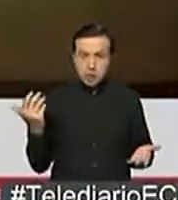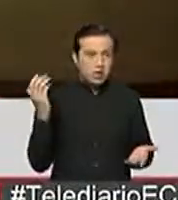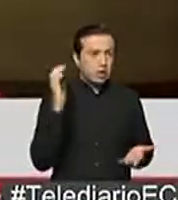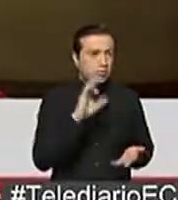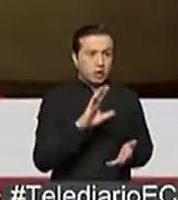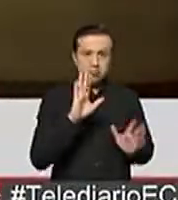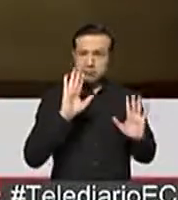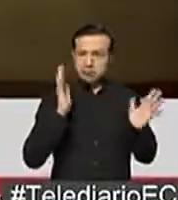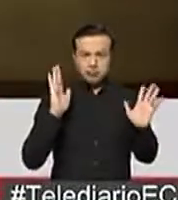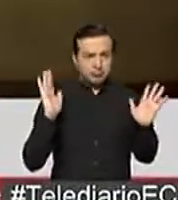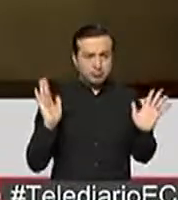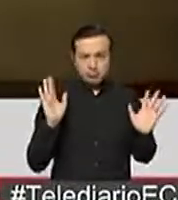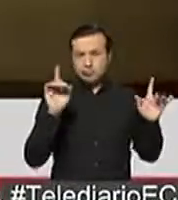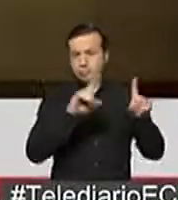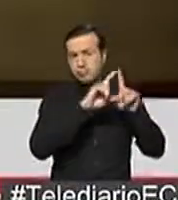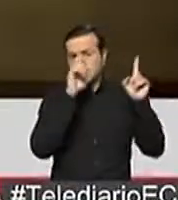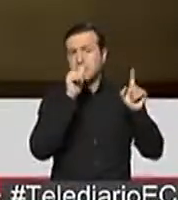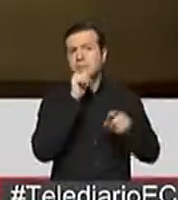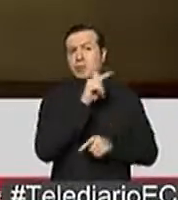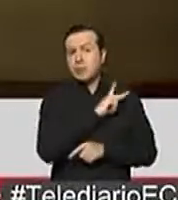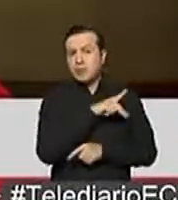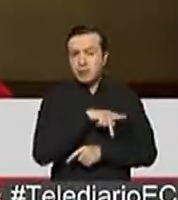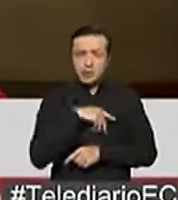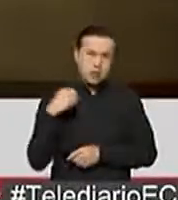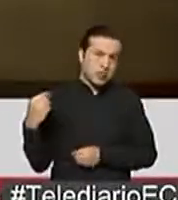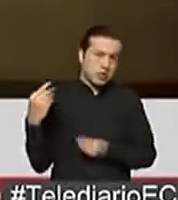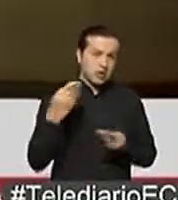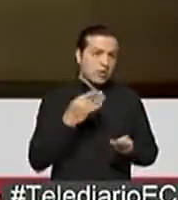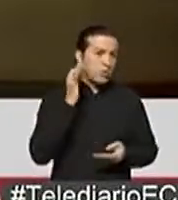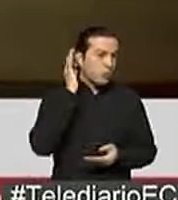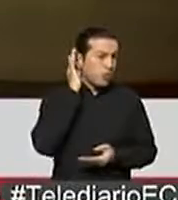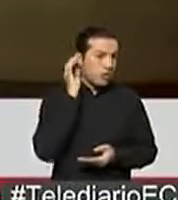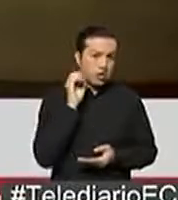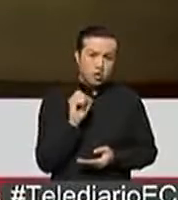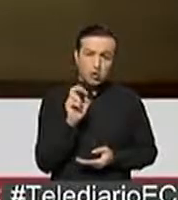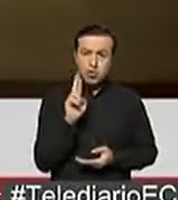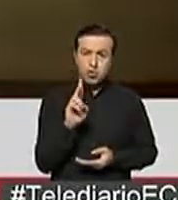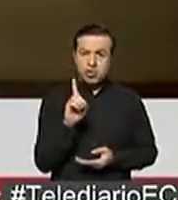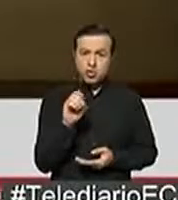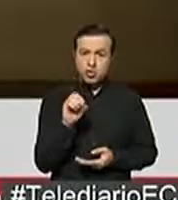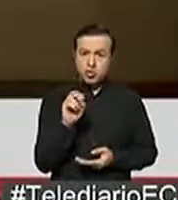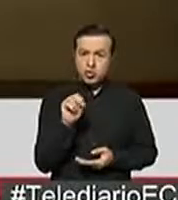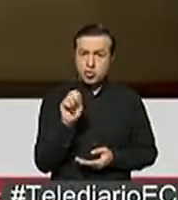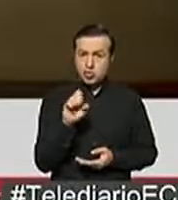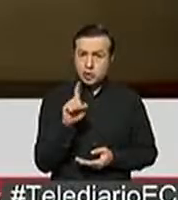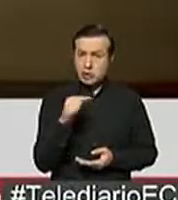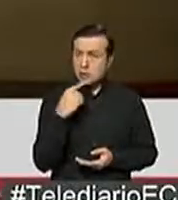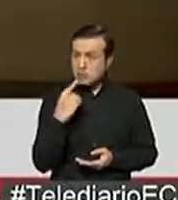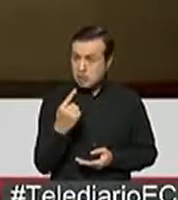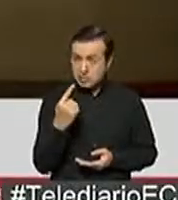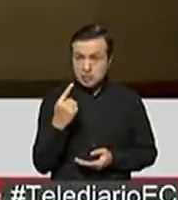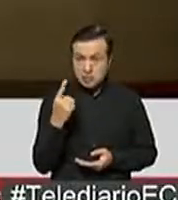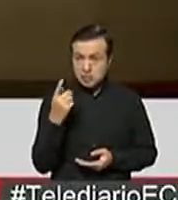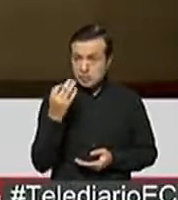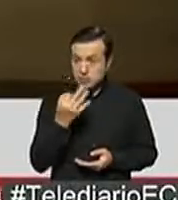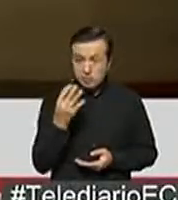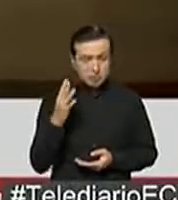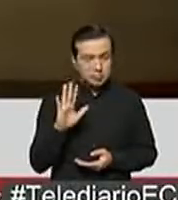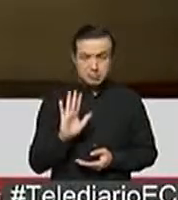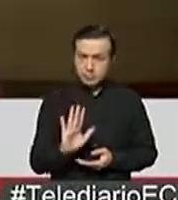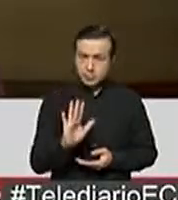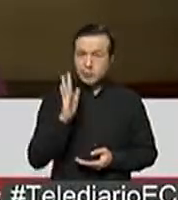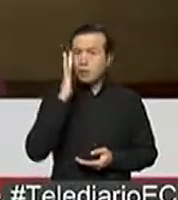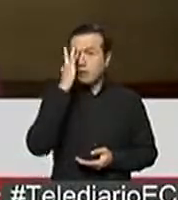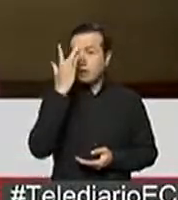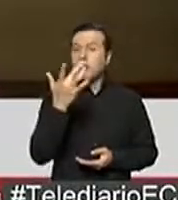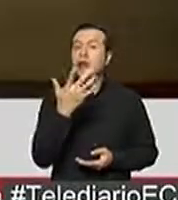naturaleza a ninguna empresa privada, como la señora Ordóñez se refiere, sino que el IEPS participe en la